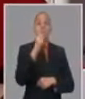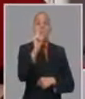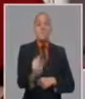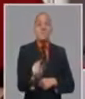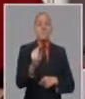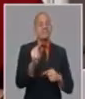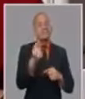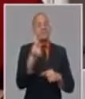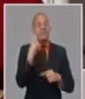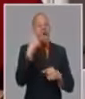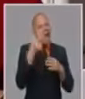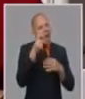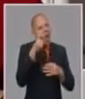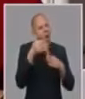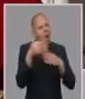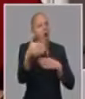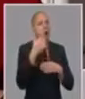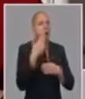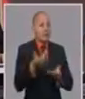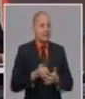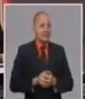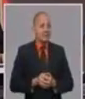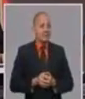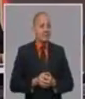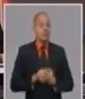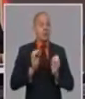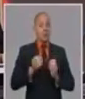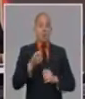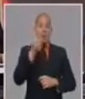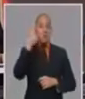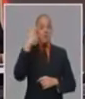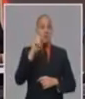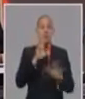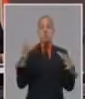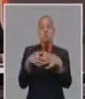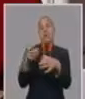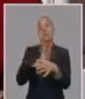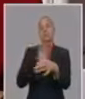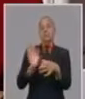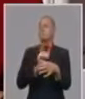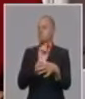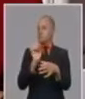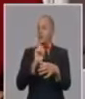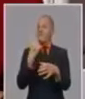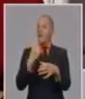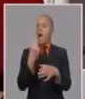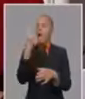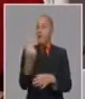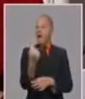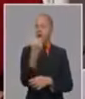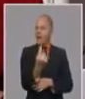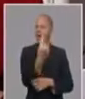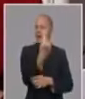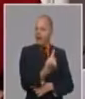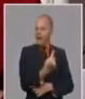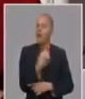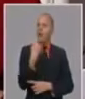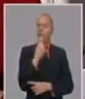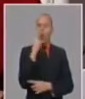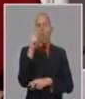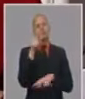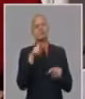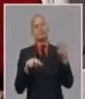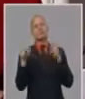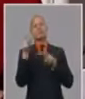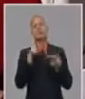la individualidad, Randy, para este tipo de temas es imprescindible. Si queremos llegar a resultados de